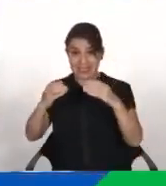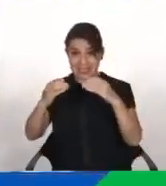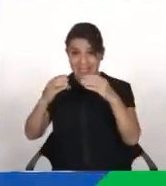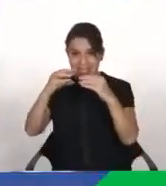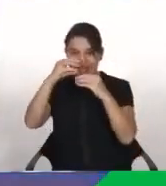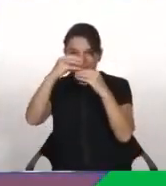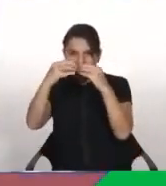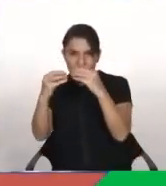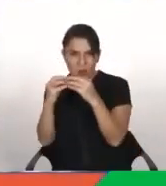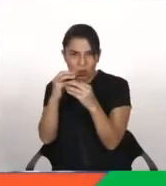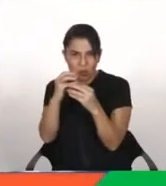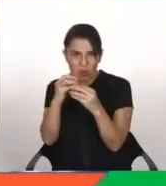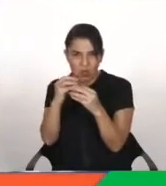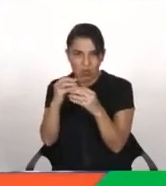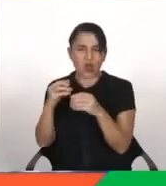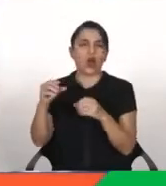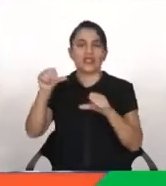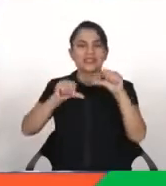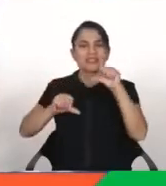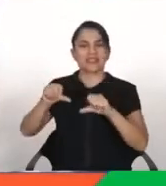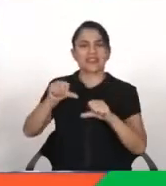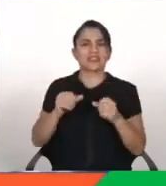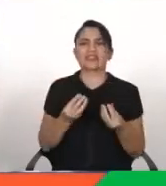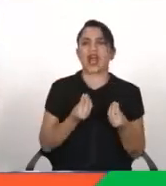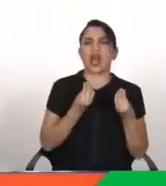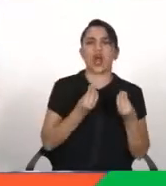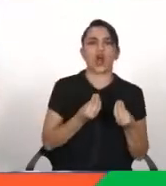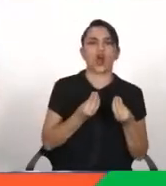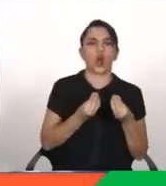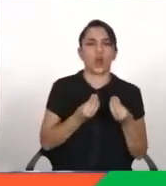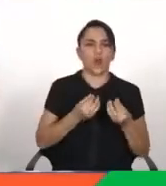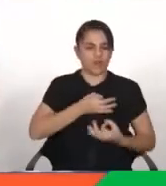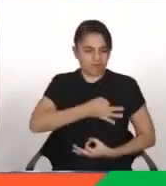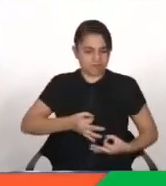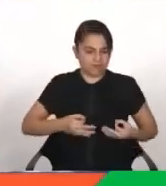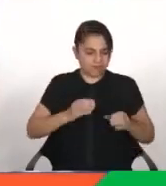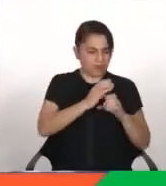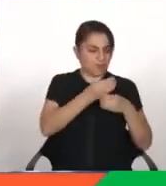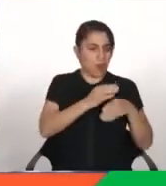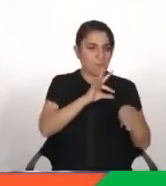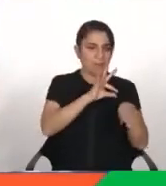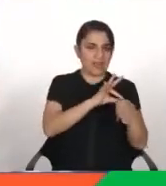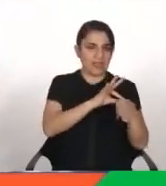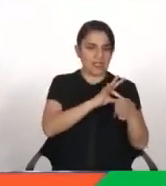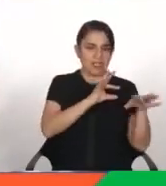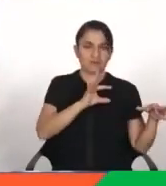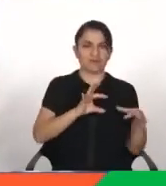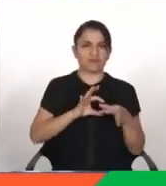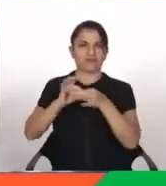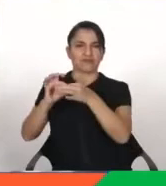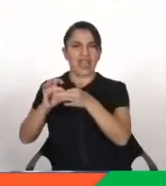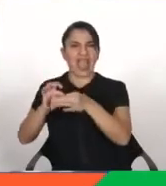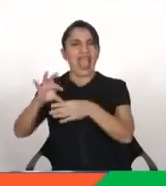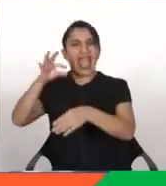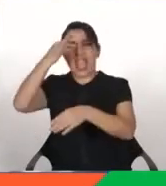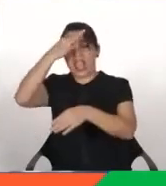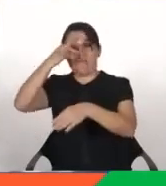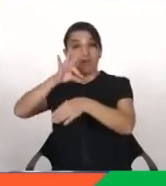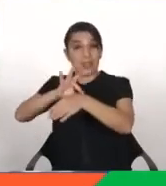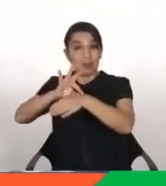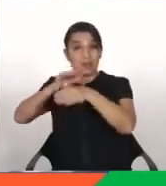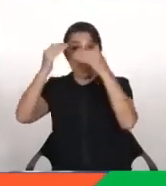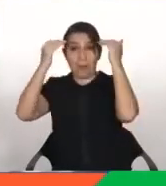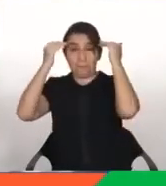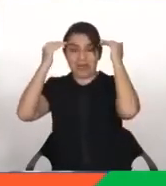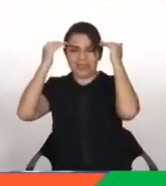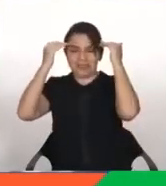hola, ¿cómo interactúa la biomedicina con las patologías mentales? ¿Cuál es la relación entre lo que se sabe respecto a la estructura cerebral